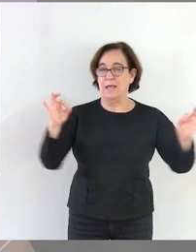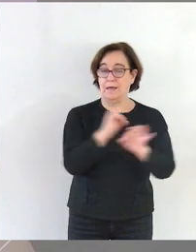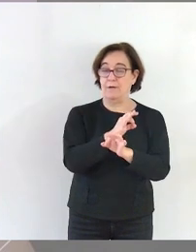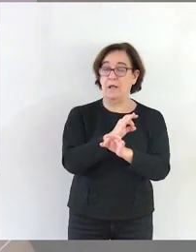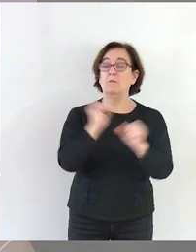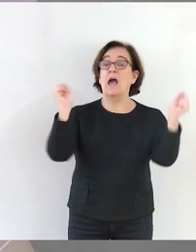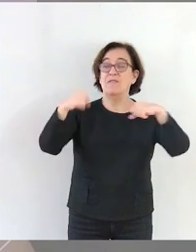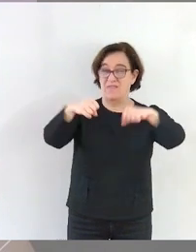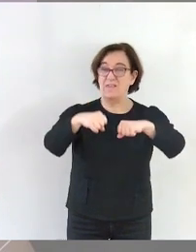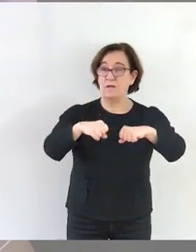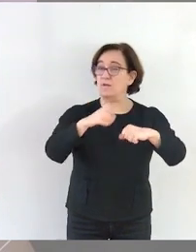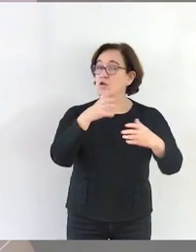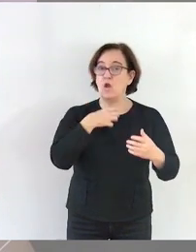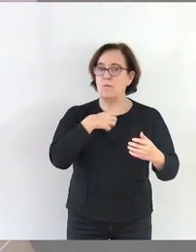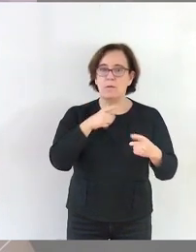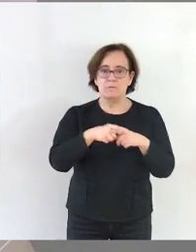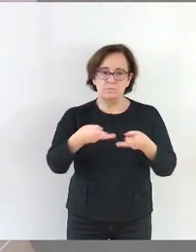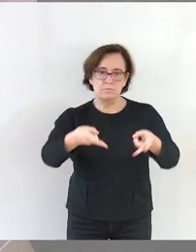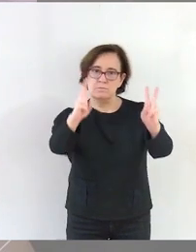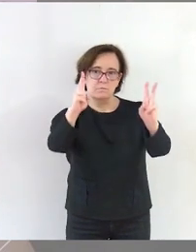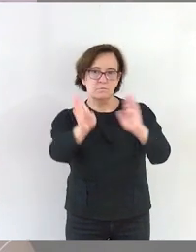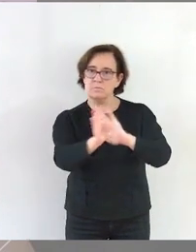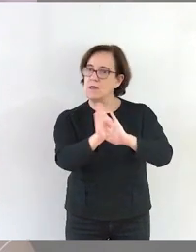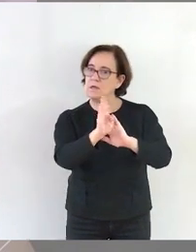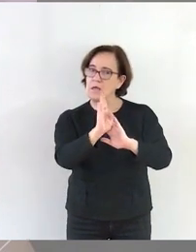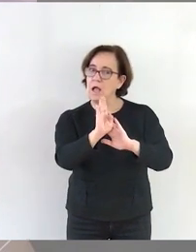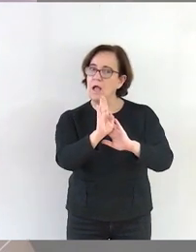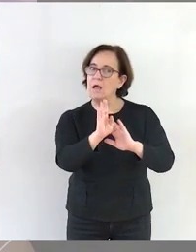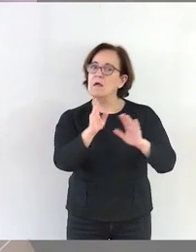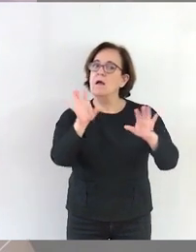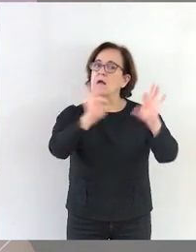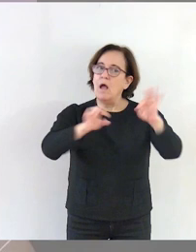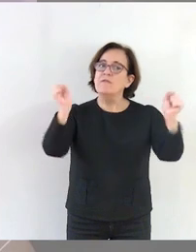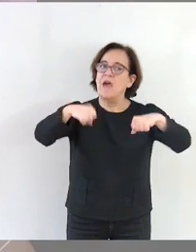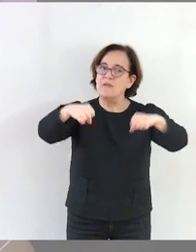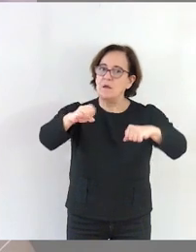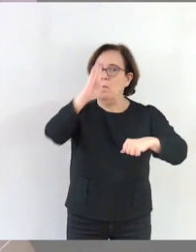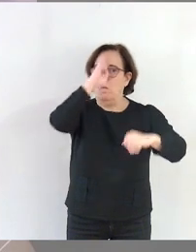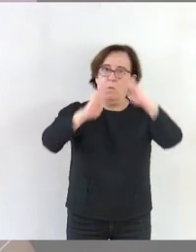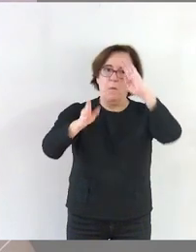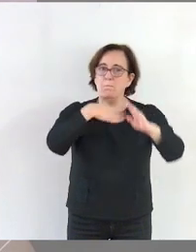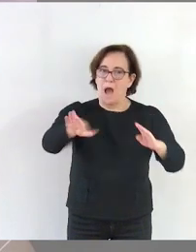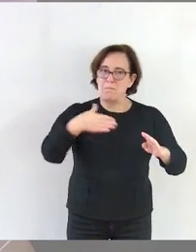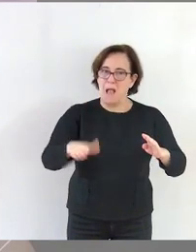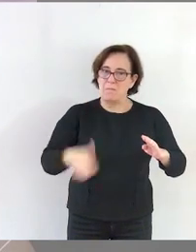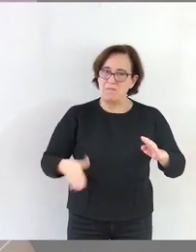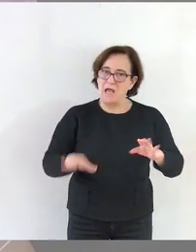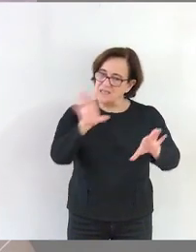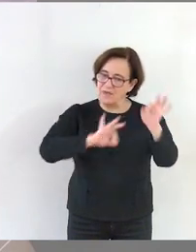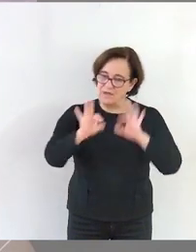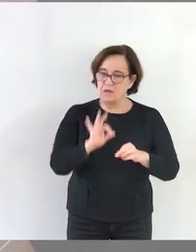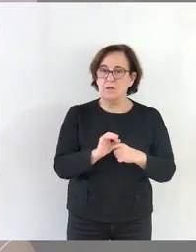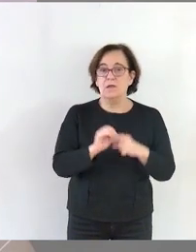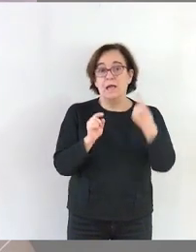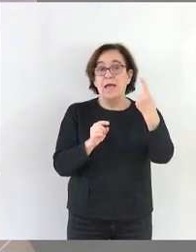tomaron aquellas decisiones y no podemos permitir que se sigan confundiendo tomando decisiones eh malas decisiones no así es que este es